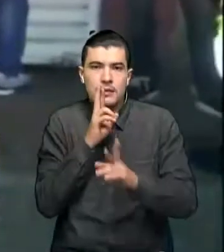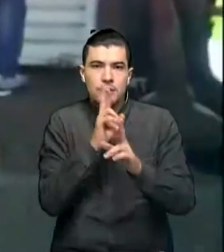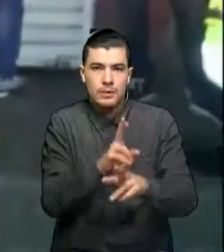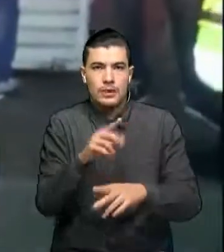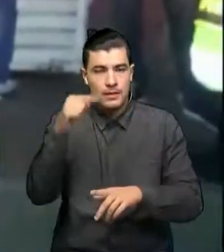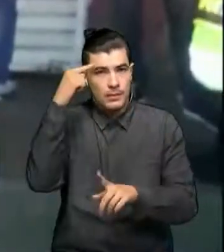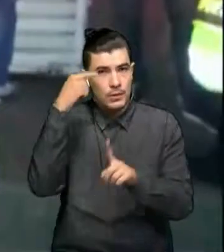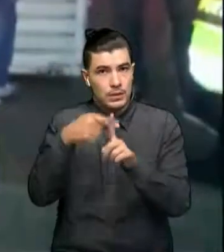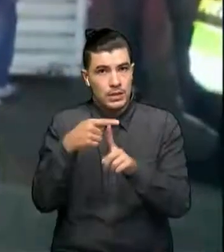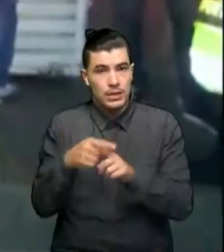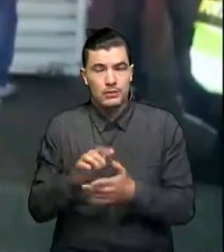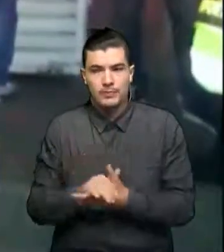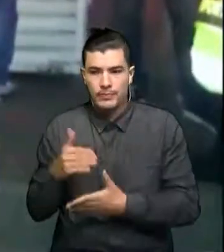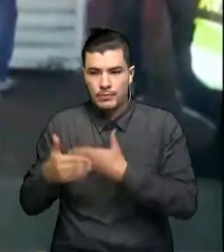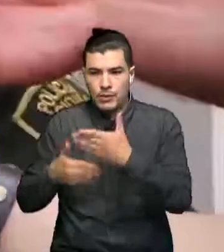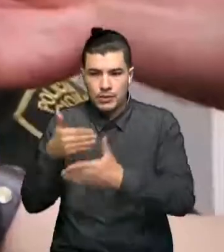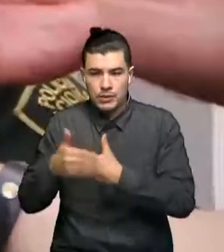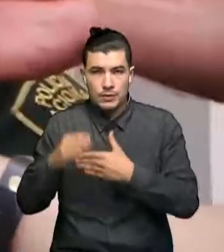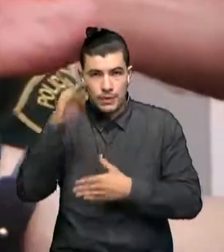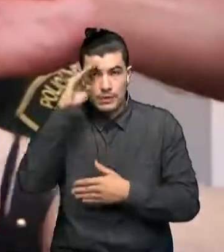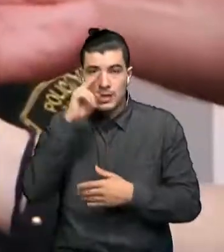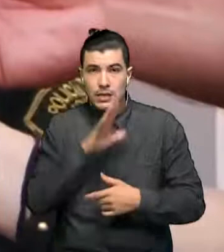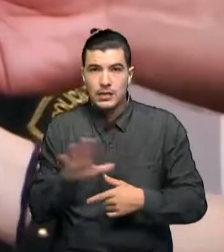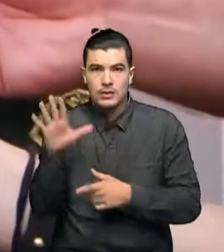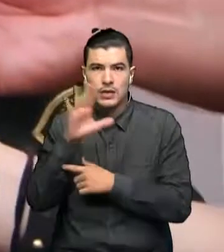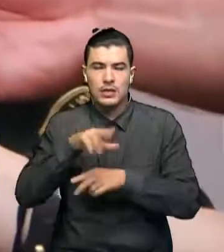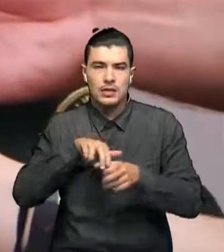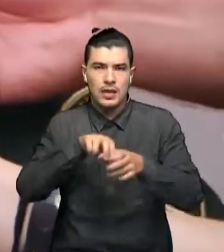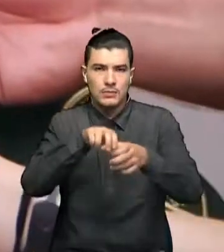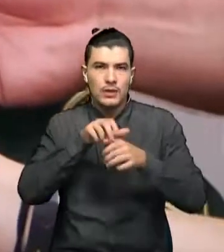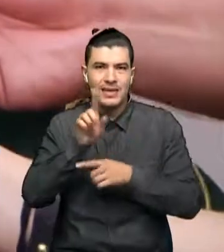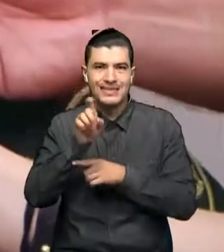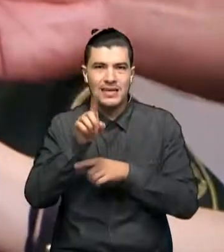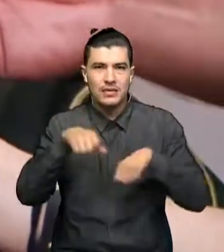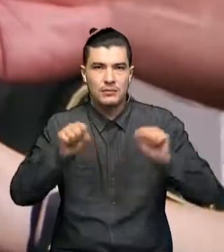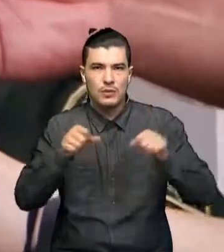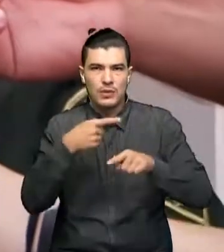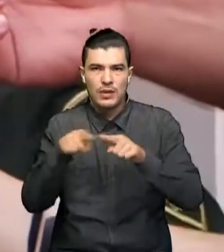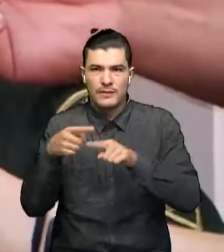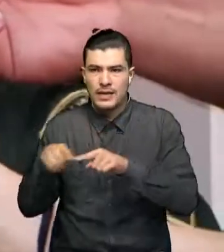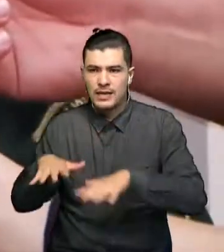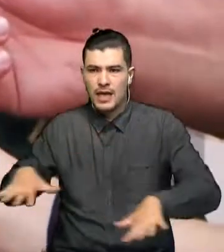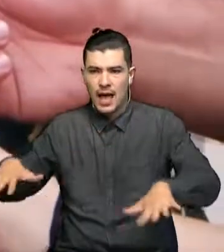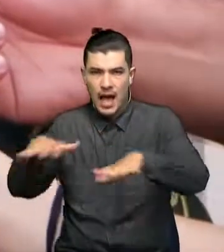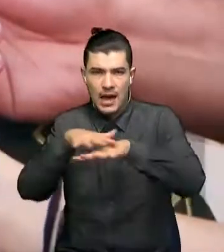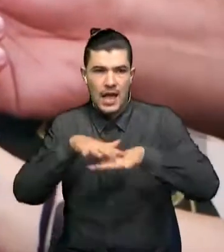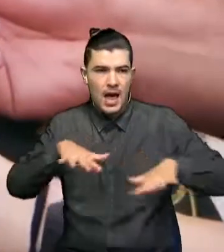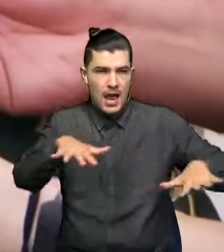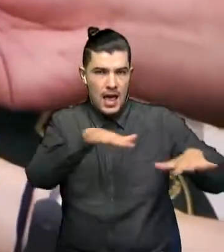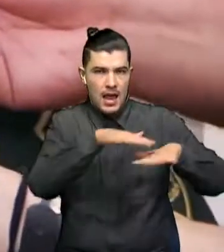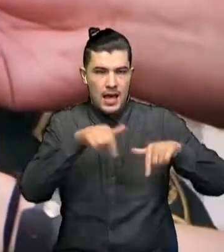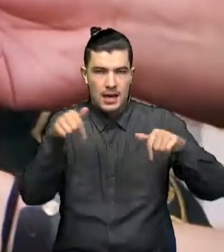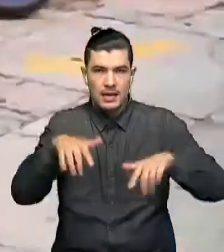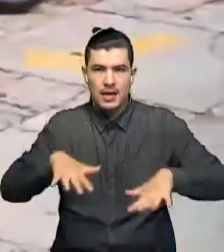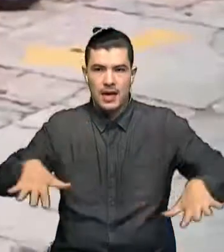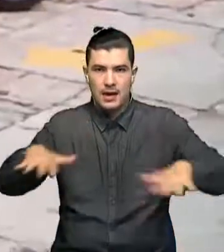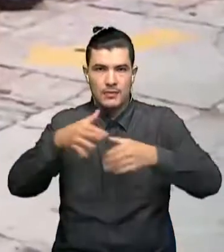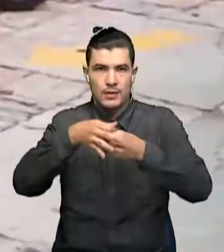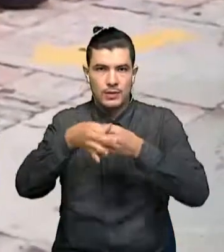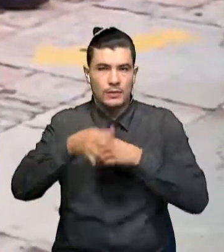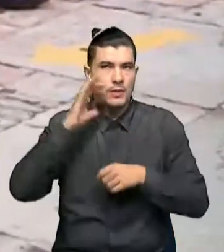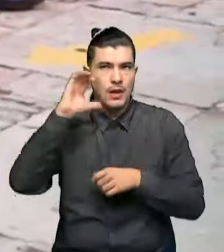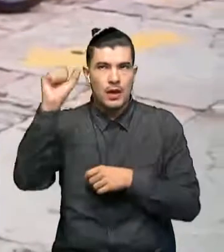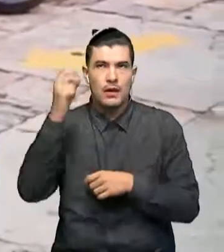en procedimientos de policía se inmovilizaron 6 motocicletas por diferentes situaciones tanto de papeles que se ven inmersas en